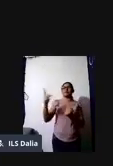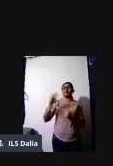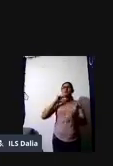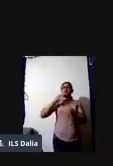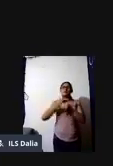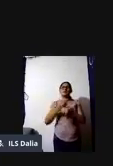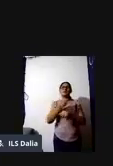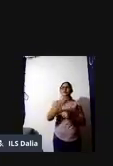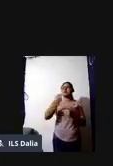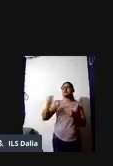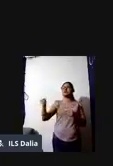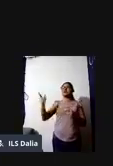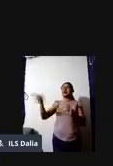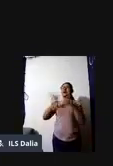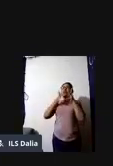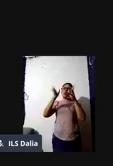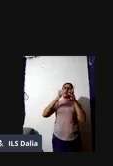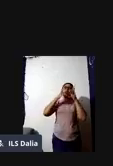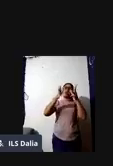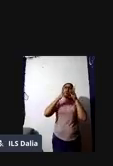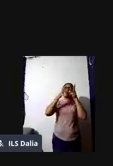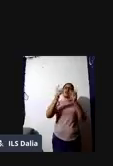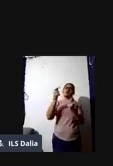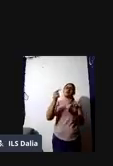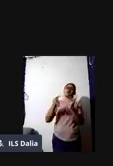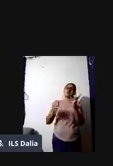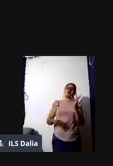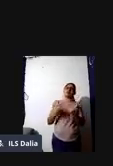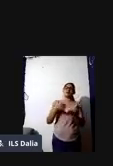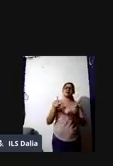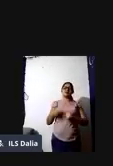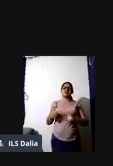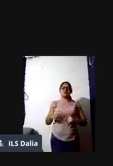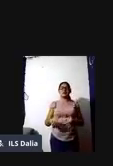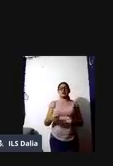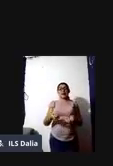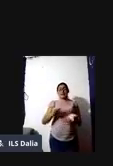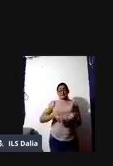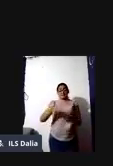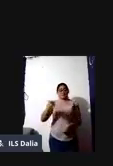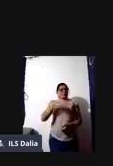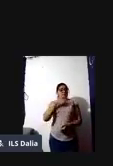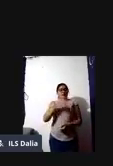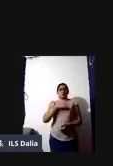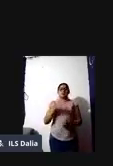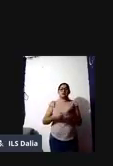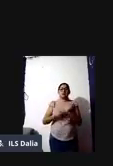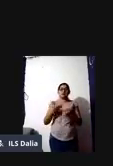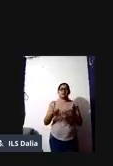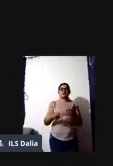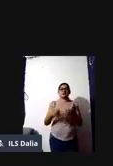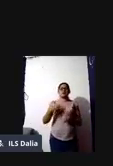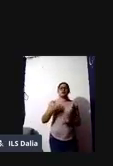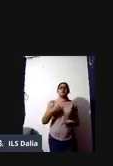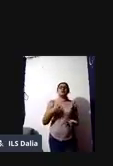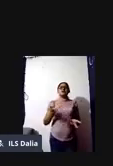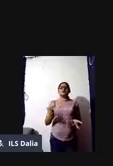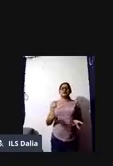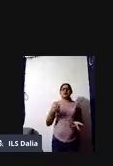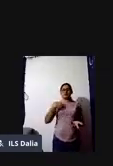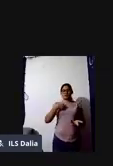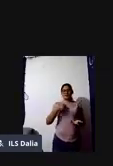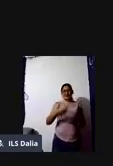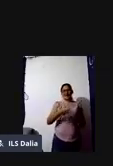lloraba mucho sacando esos sentimientos. ¿Qué pasó? Bueno, pues que mi posición era de líder, de